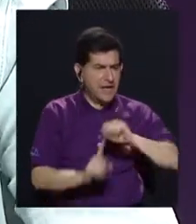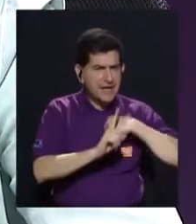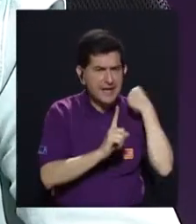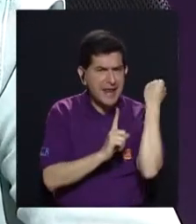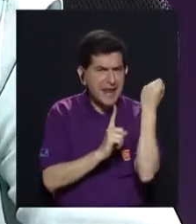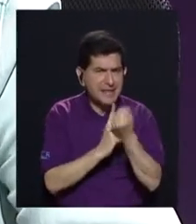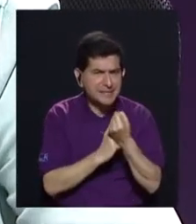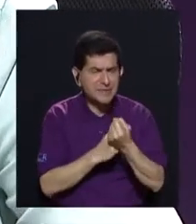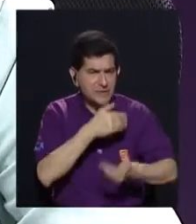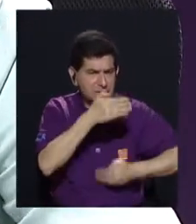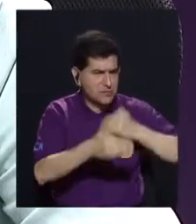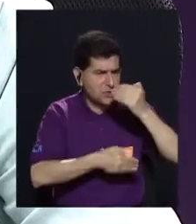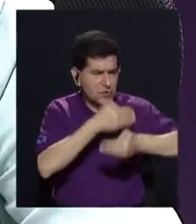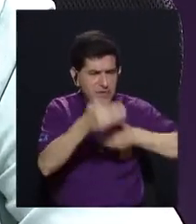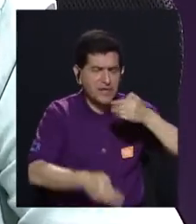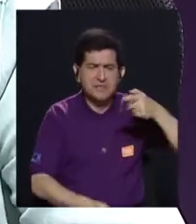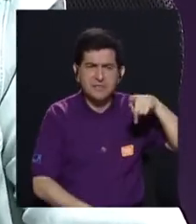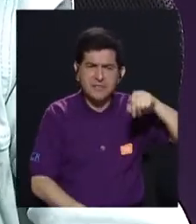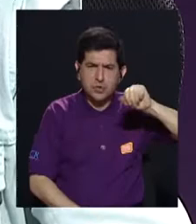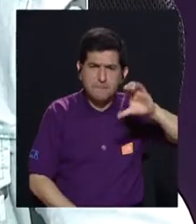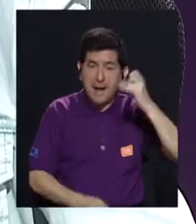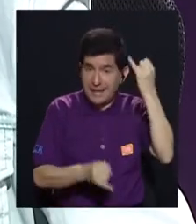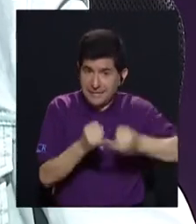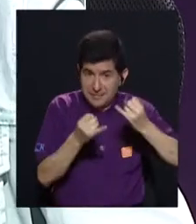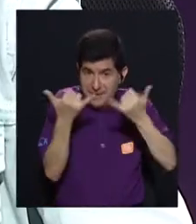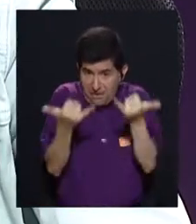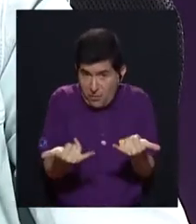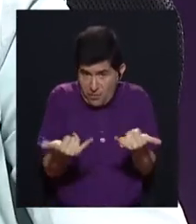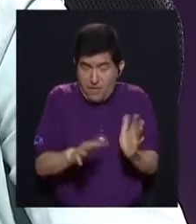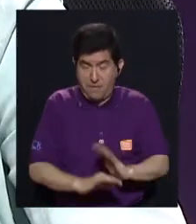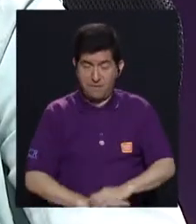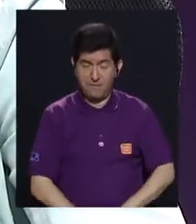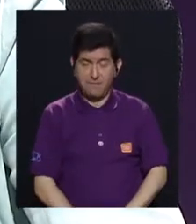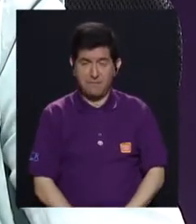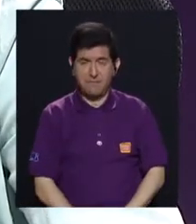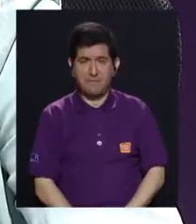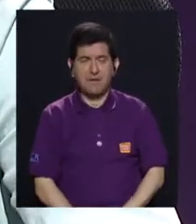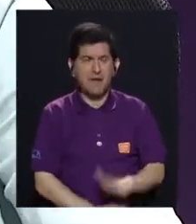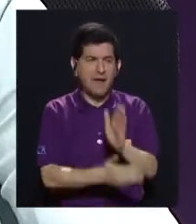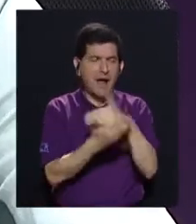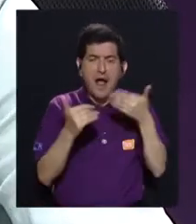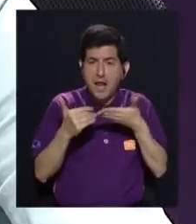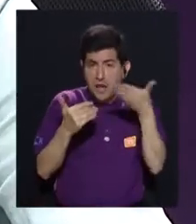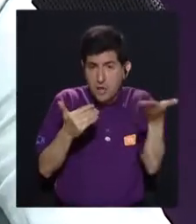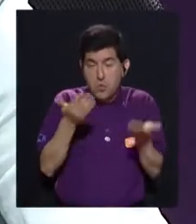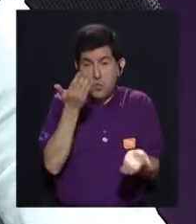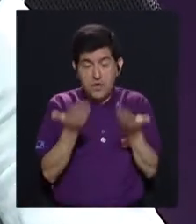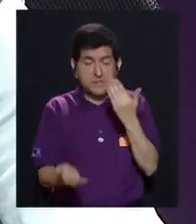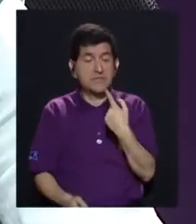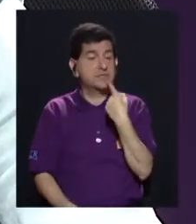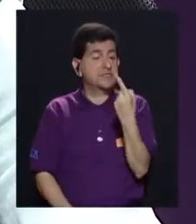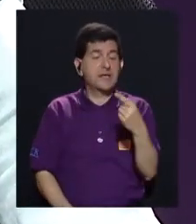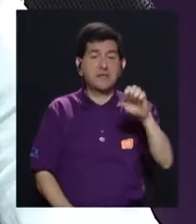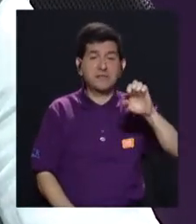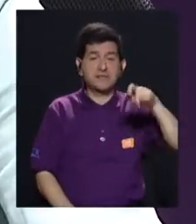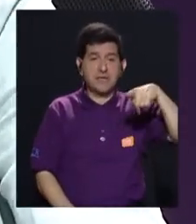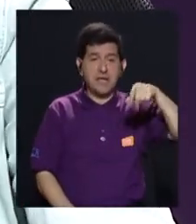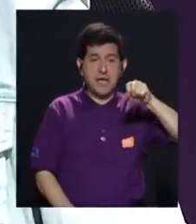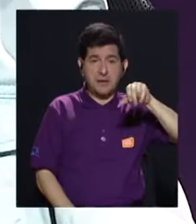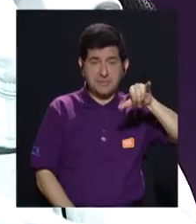de esta gestión para que está terminando sea porque algunas de estas cosas incluso que esta eps y mencionando